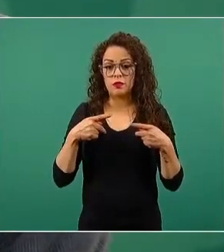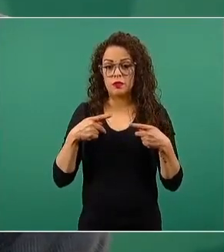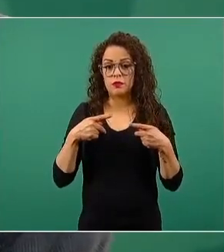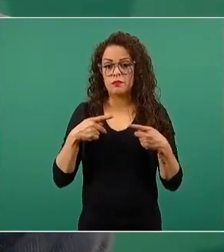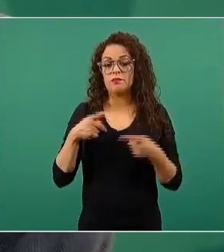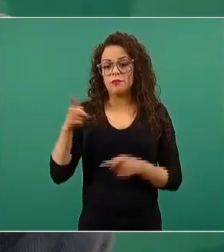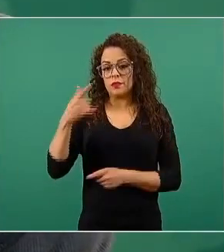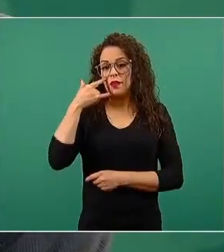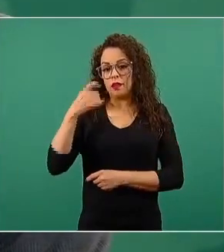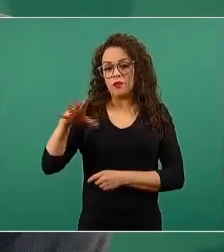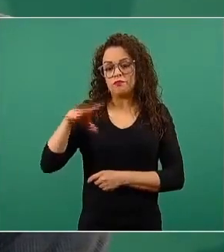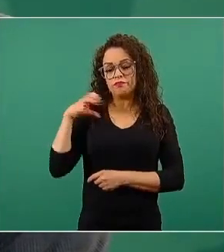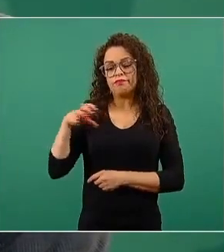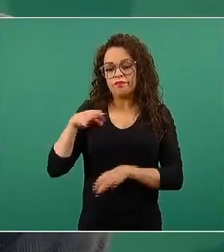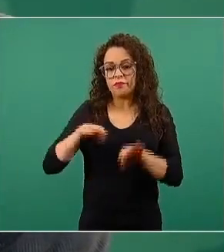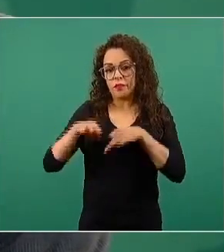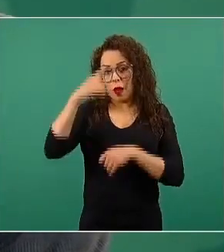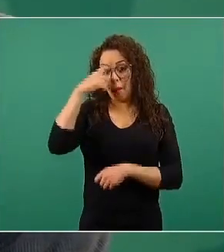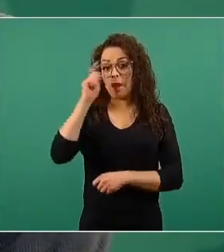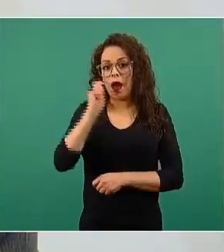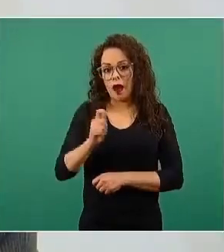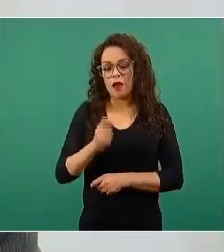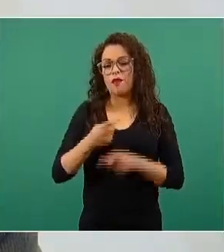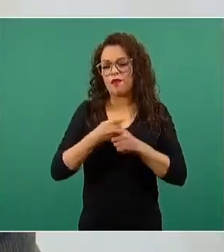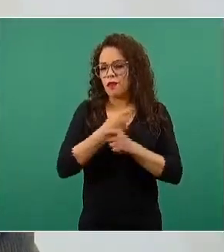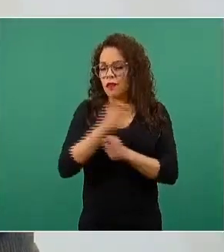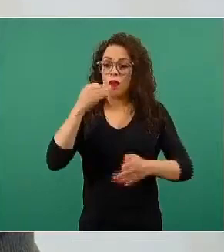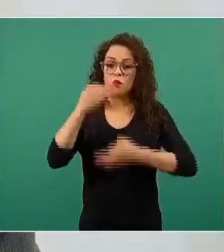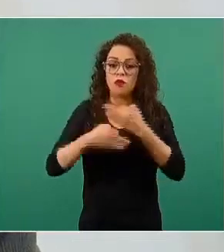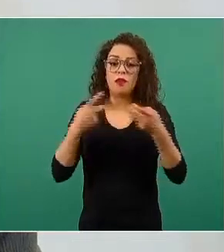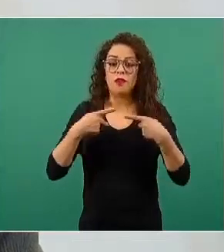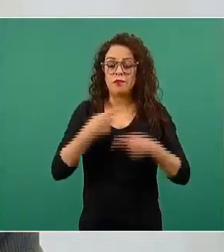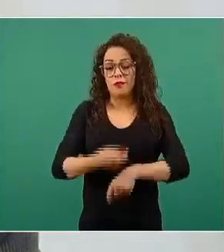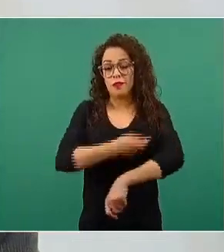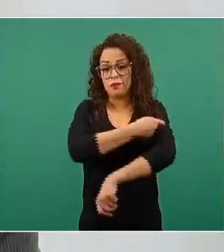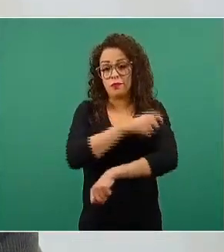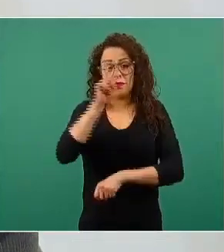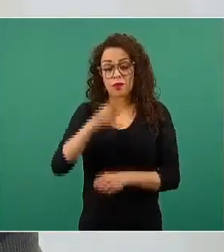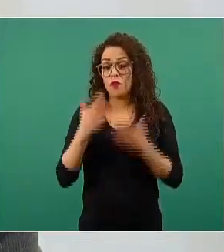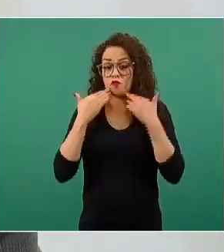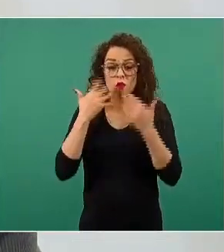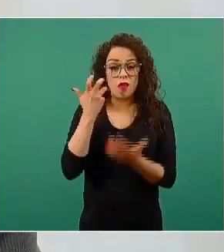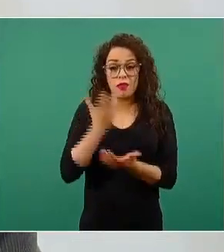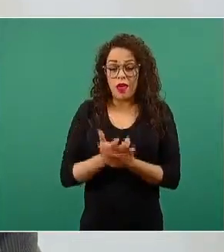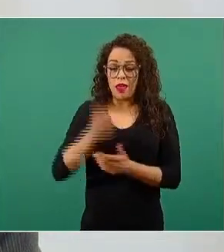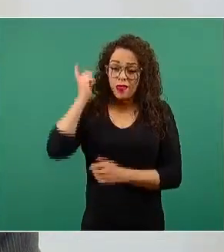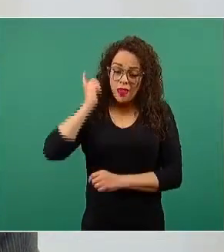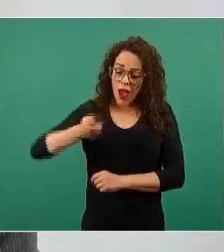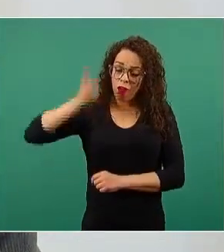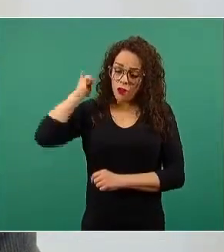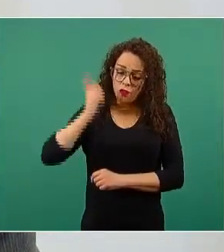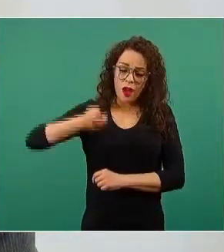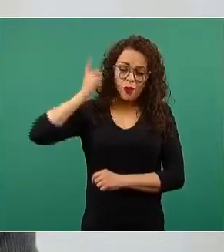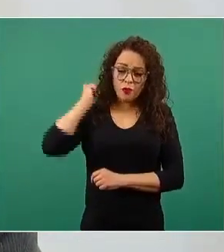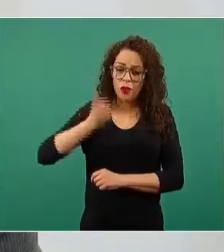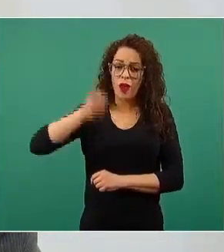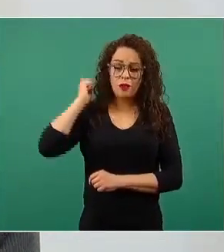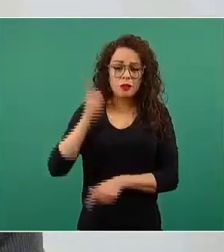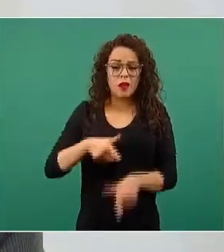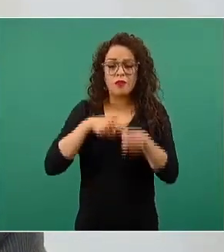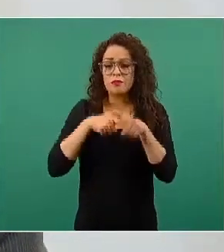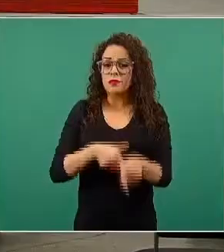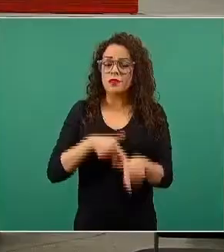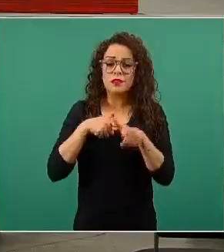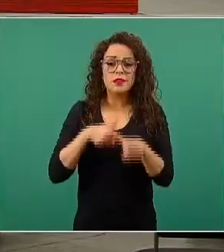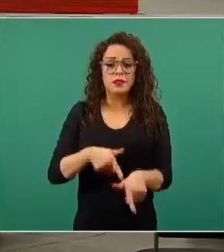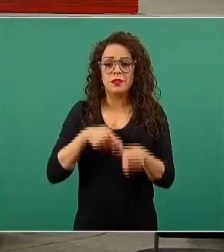un gran esfuerzo, es un esfuerzo continuo, sin descanso. Prácticamente todos los días se están llevando a cabo acciones de vacunación, y no